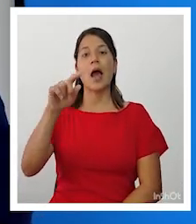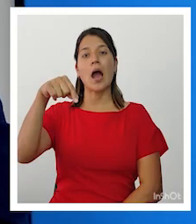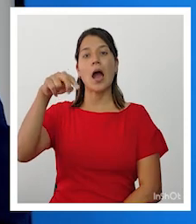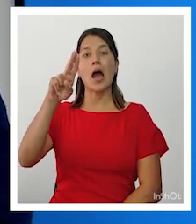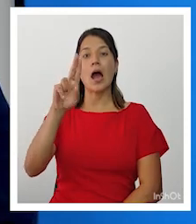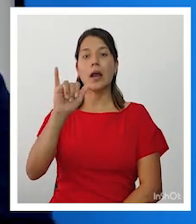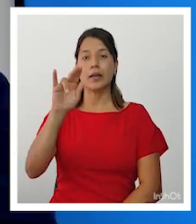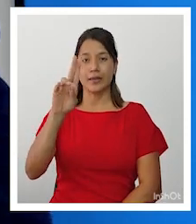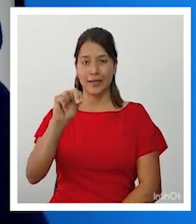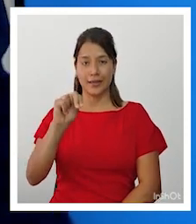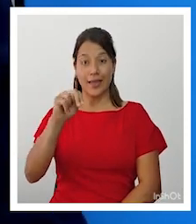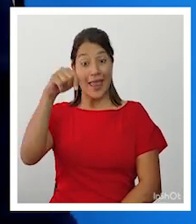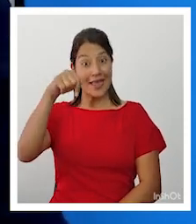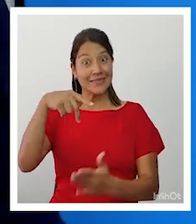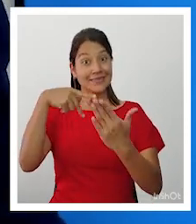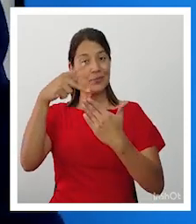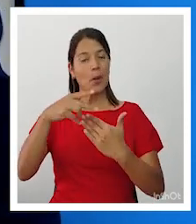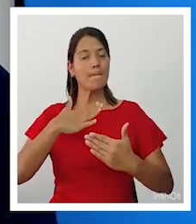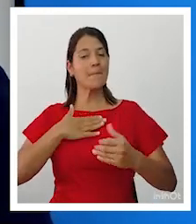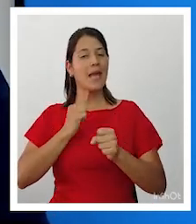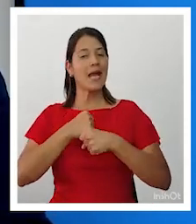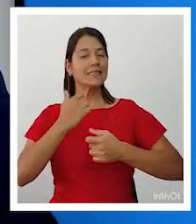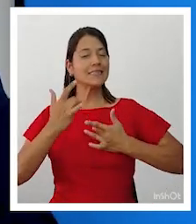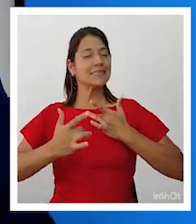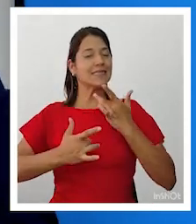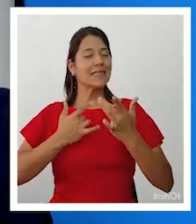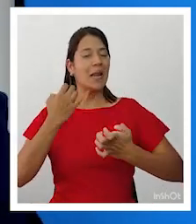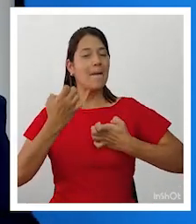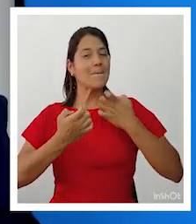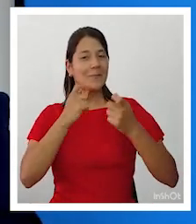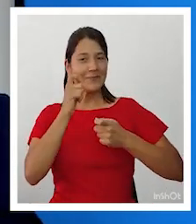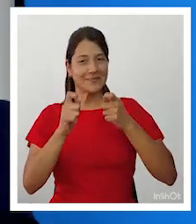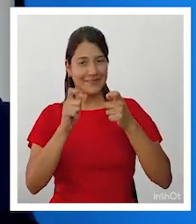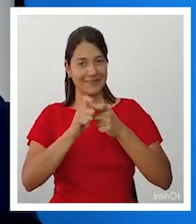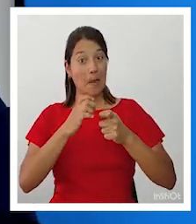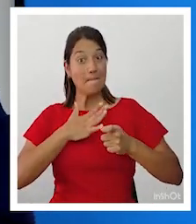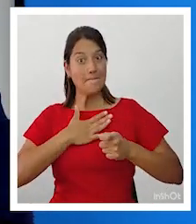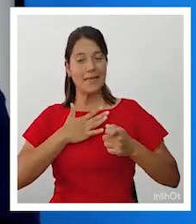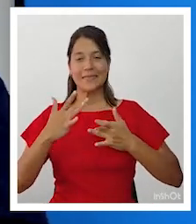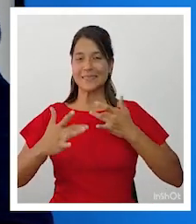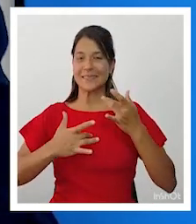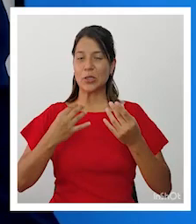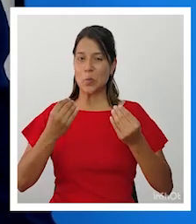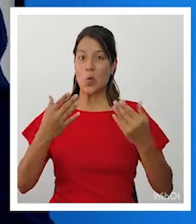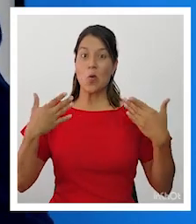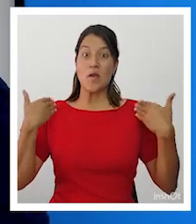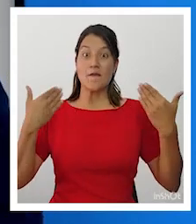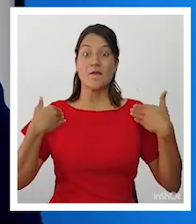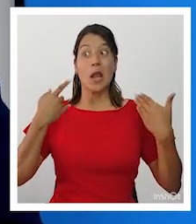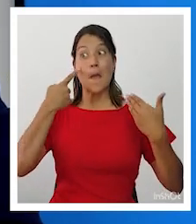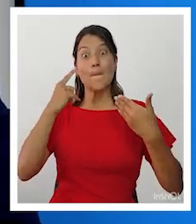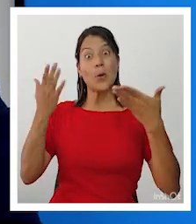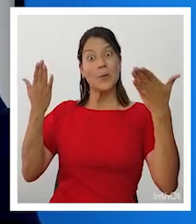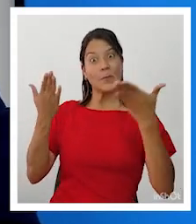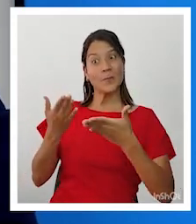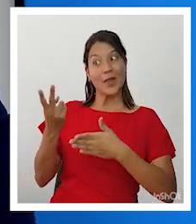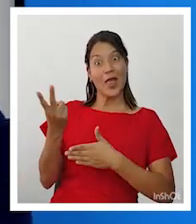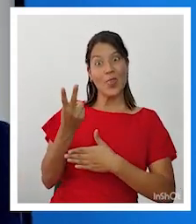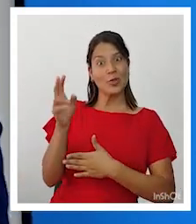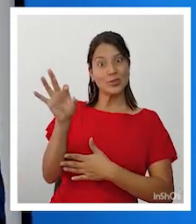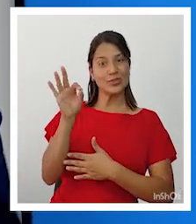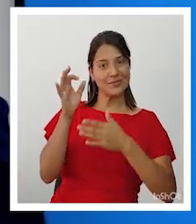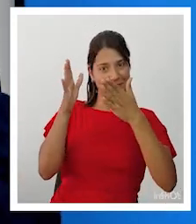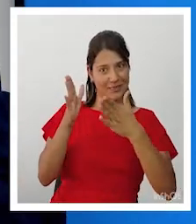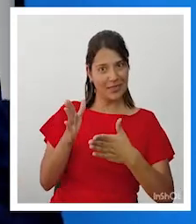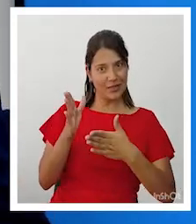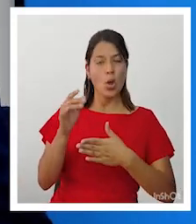una emoción muy particular. Estoy muy feliz de recibir a un par de invitados con los que